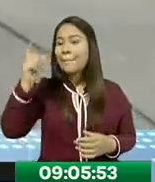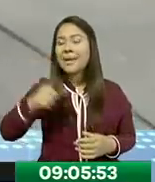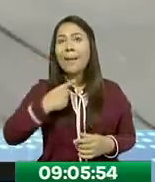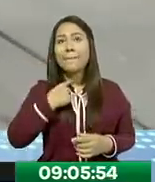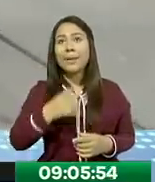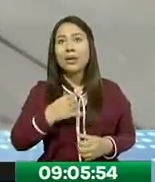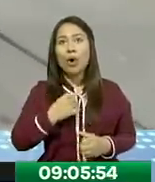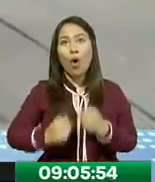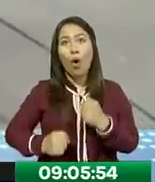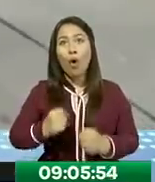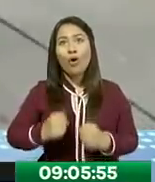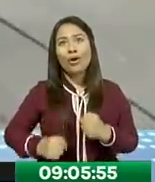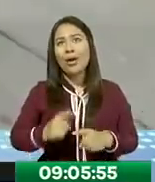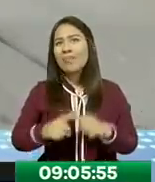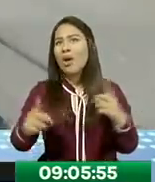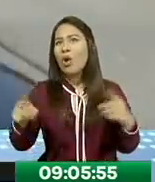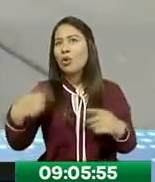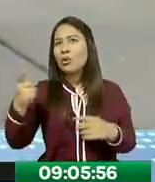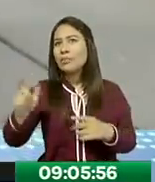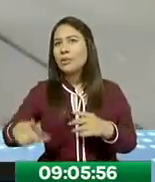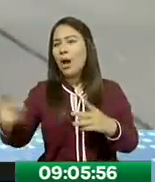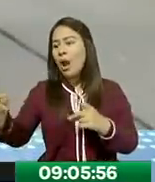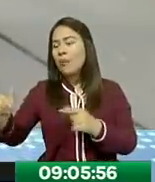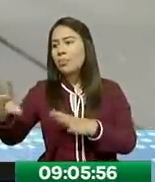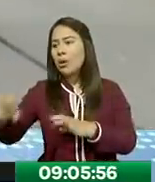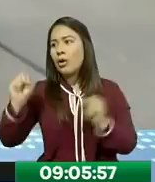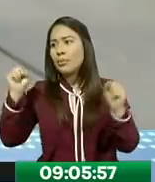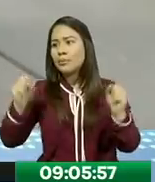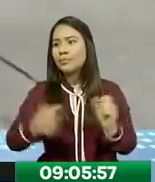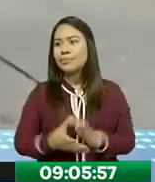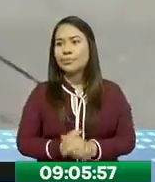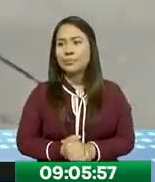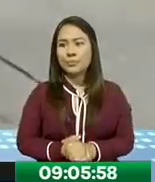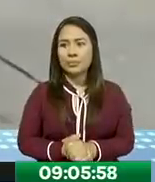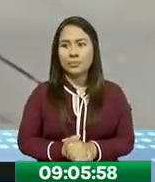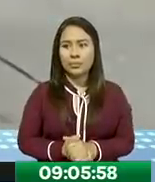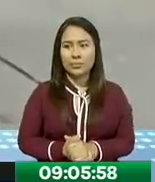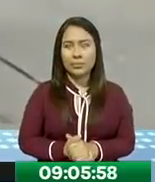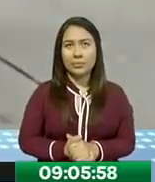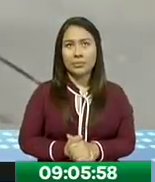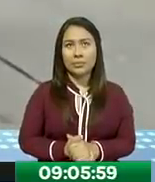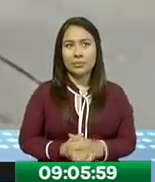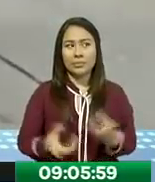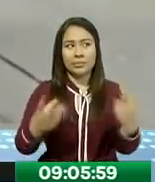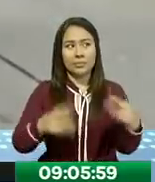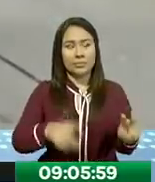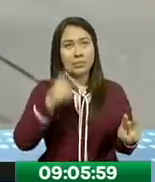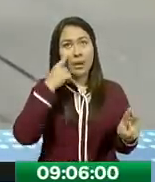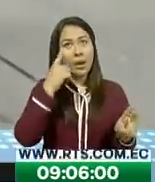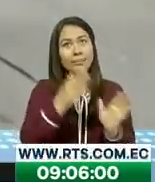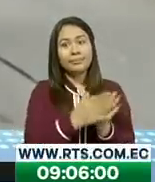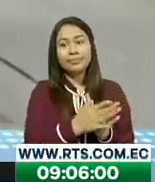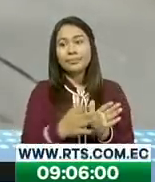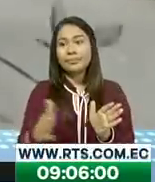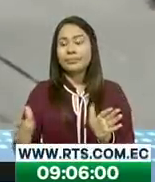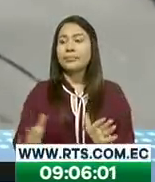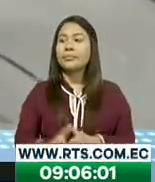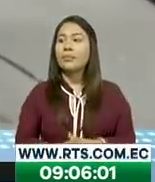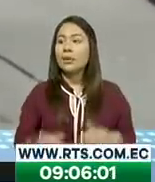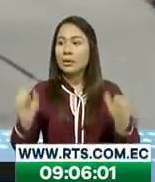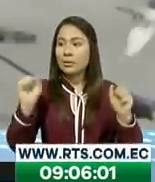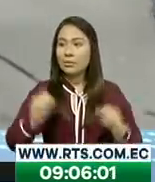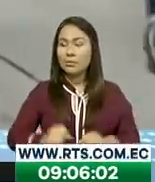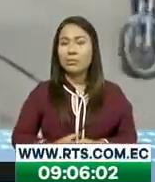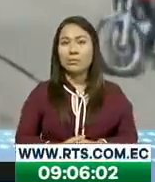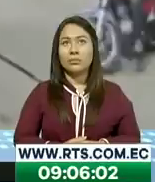lo reconoció como los causantes. Entonces, dan resultados estos operativos. Aparte, la joven a quien sí le robaron, ella no puso denuncia,